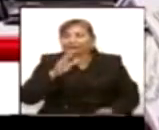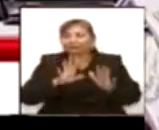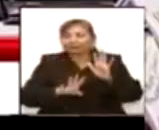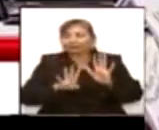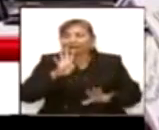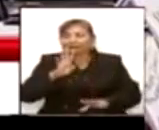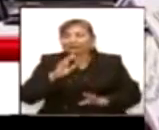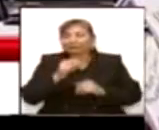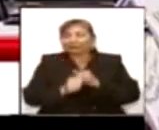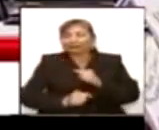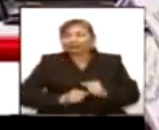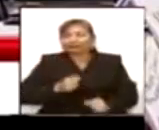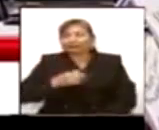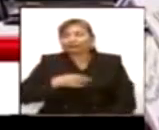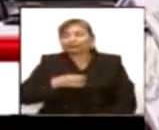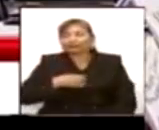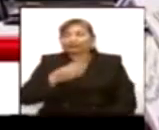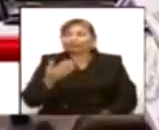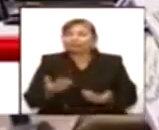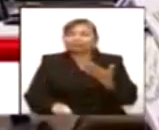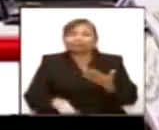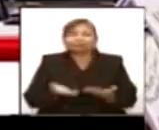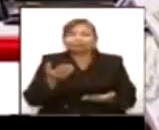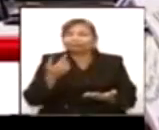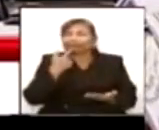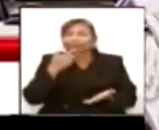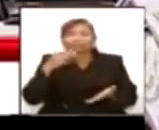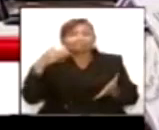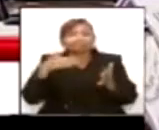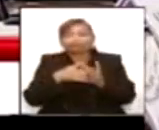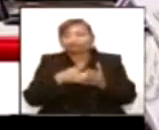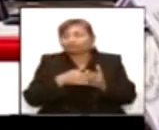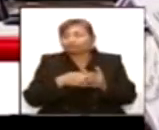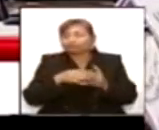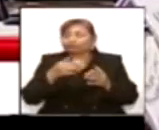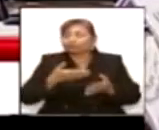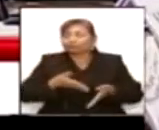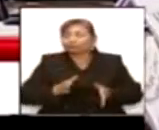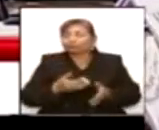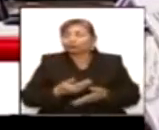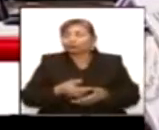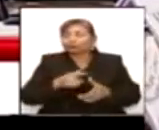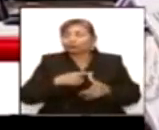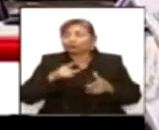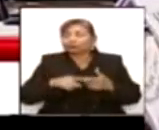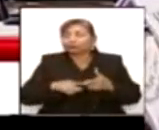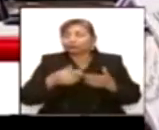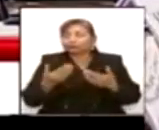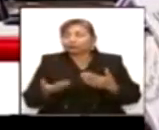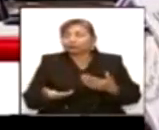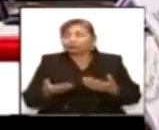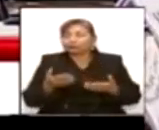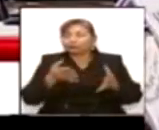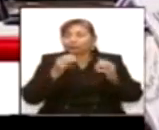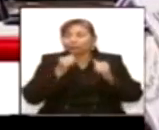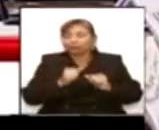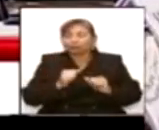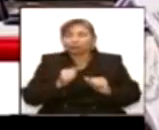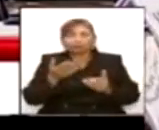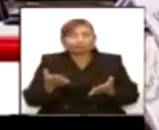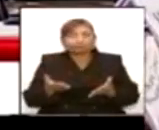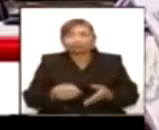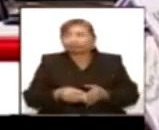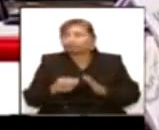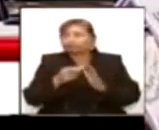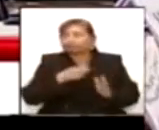13 y 14 años pueden en algún momento contraponerse a los del no nacido. Y entonces hay un momento de ponderación,